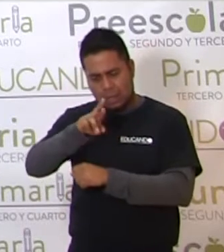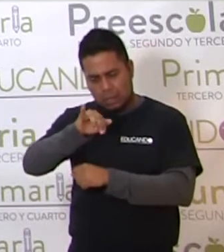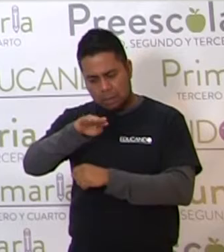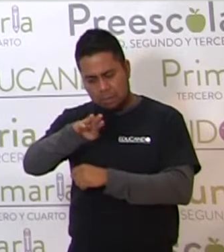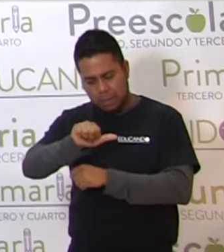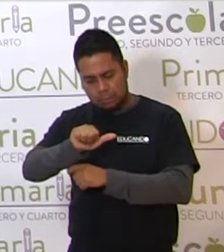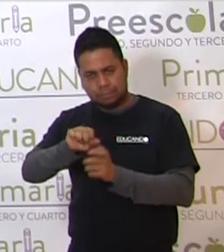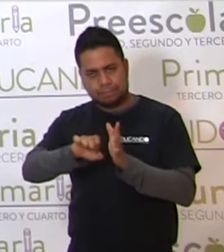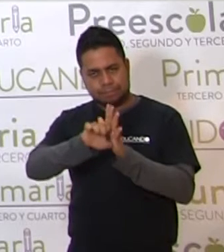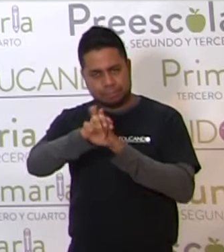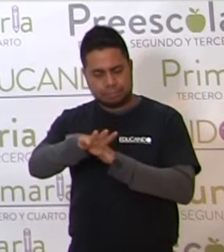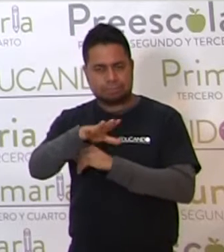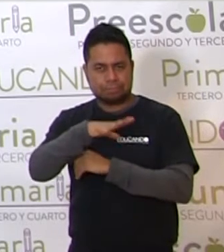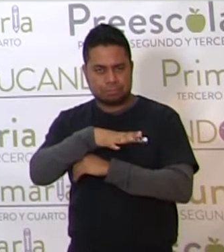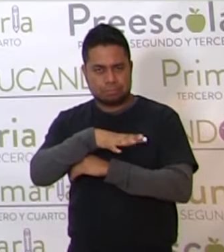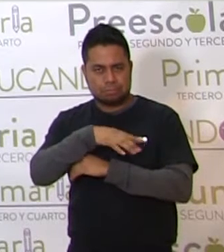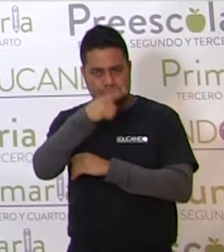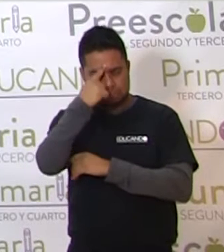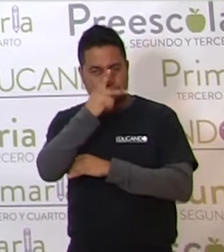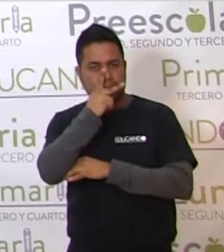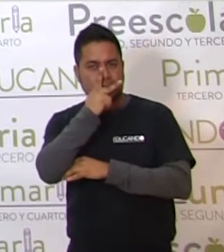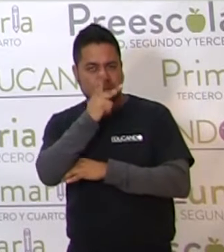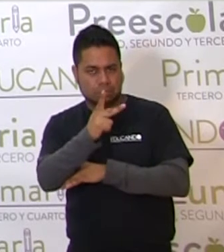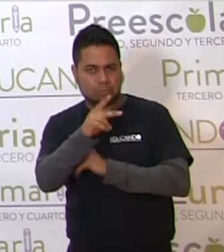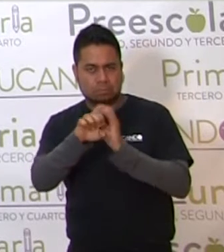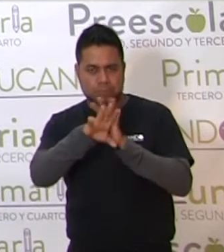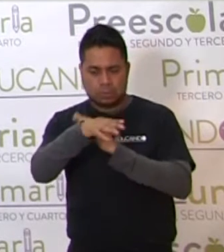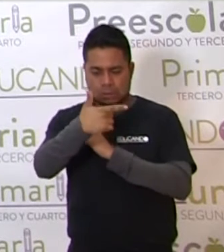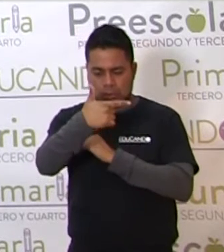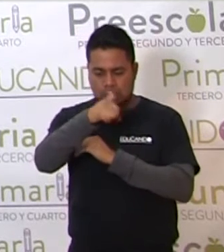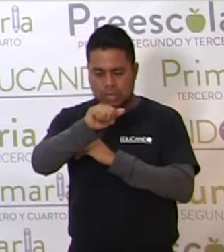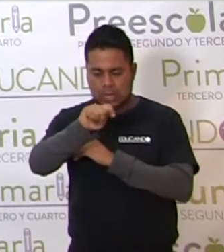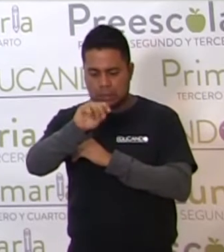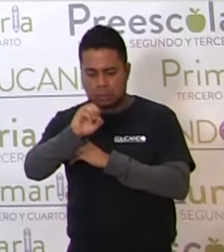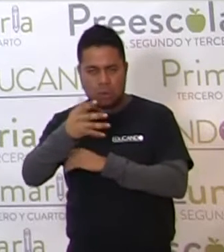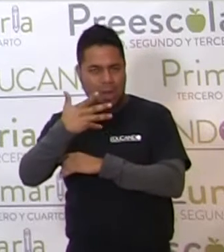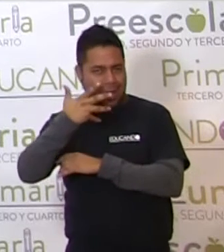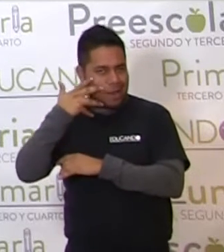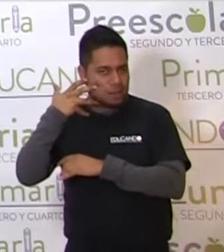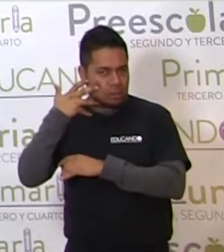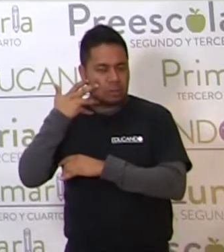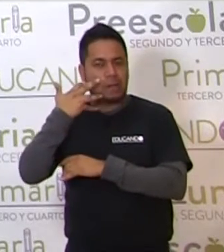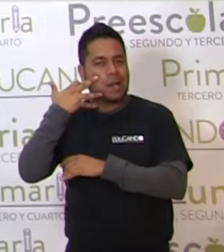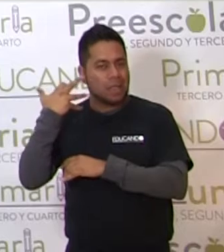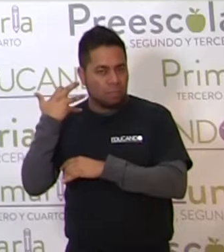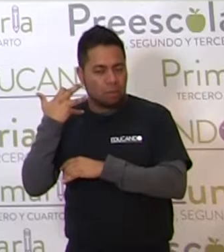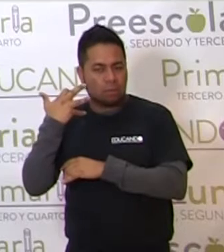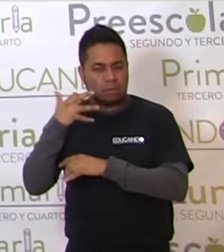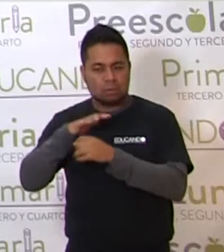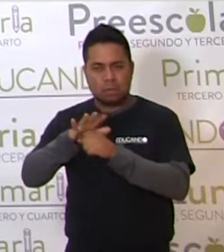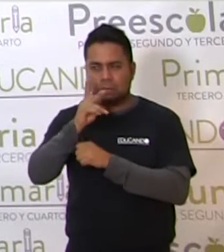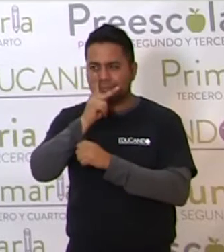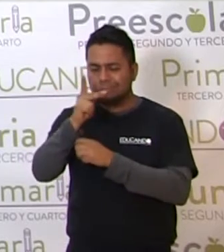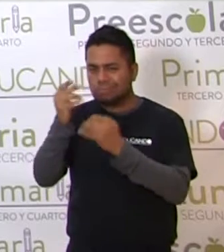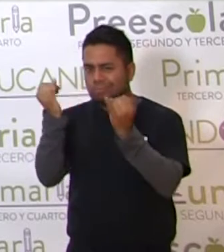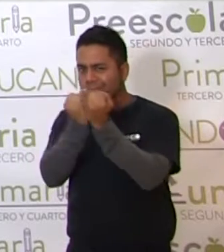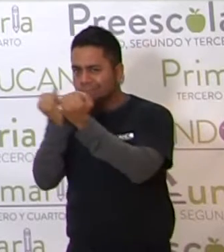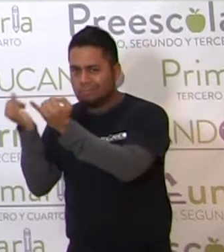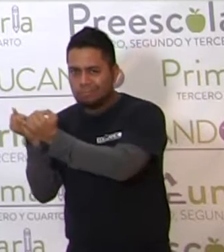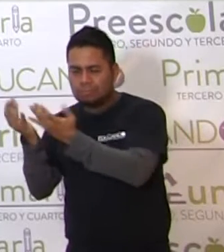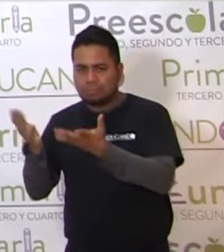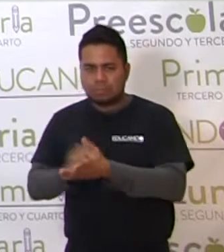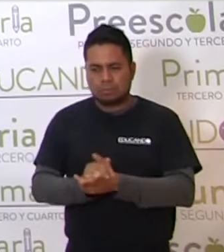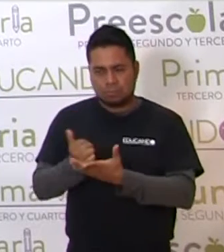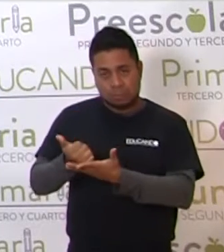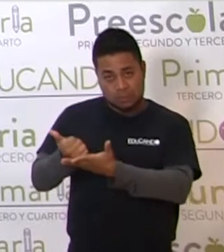ejemplo si tenemos la palabra Gato Con qué palabra puede rimar